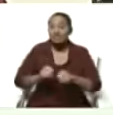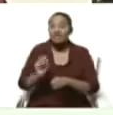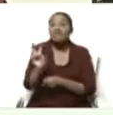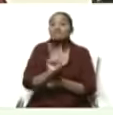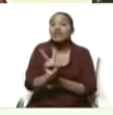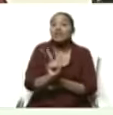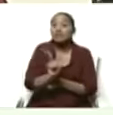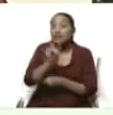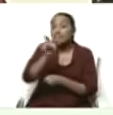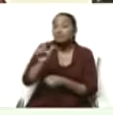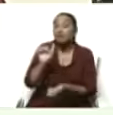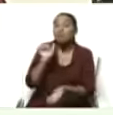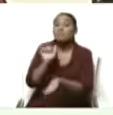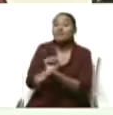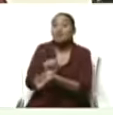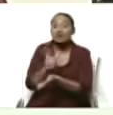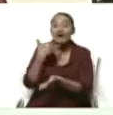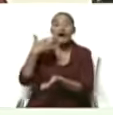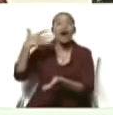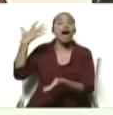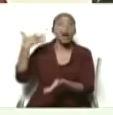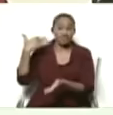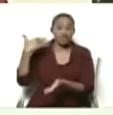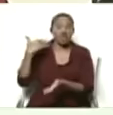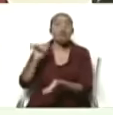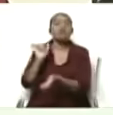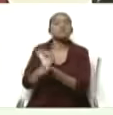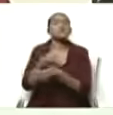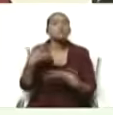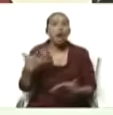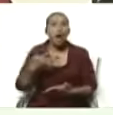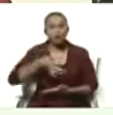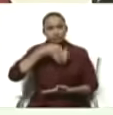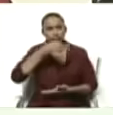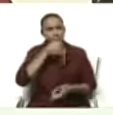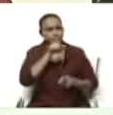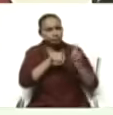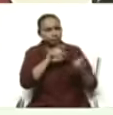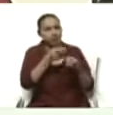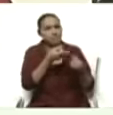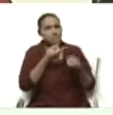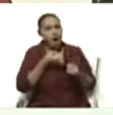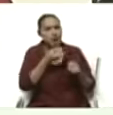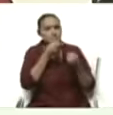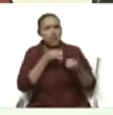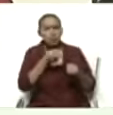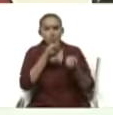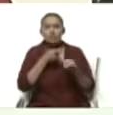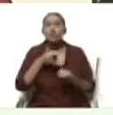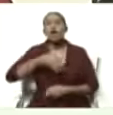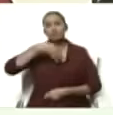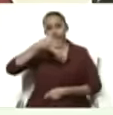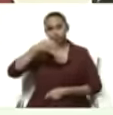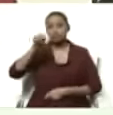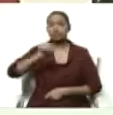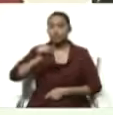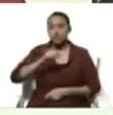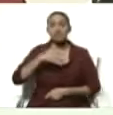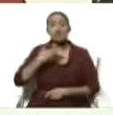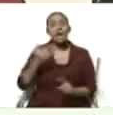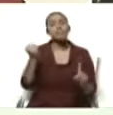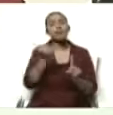los los detenidos declaran que su misión era asesinar al presidente y con el presidente a toda la el liderazgo de